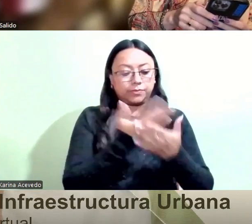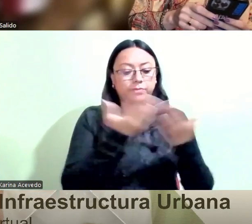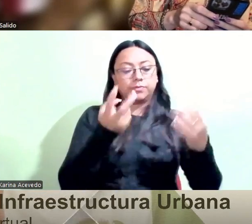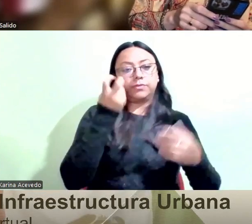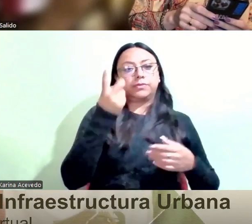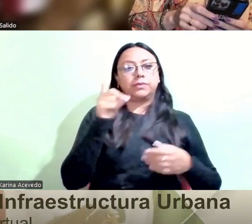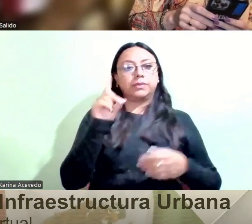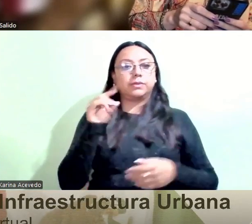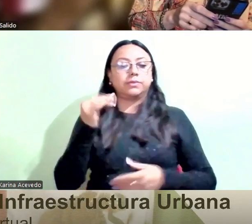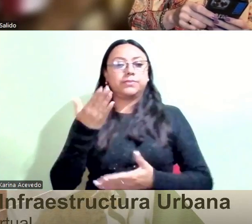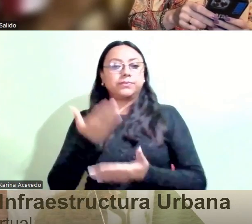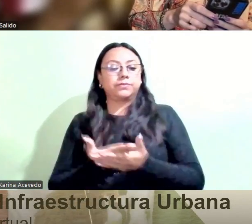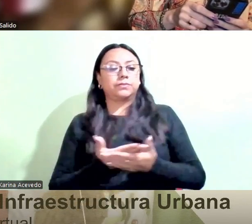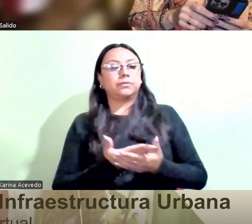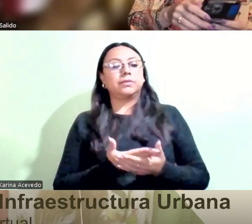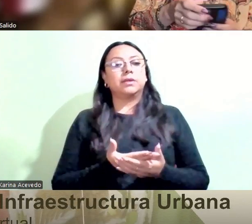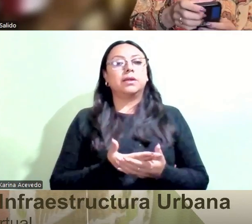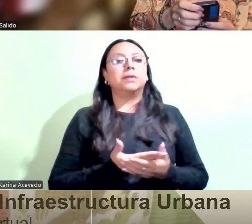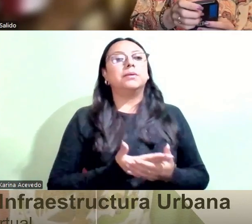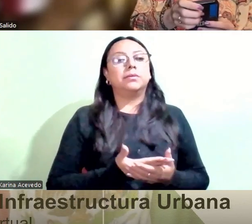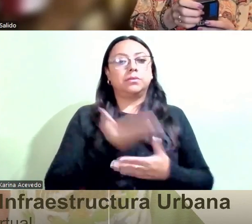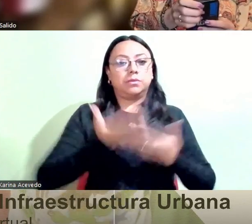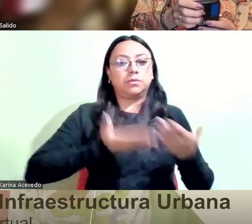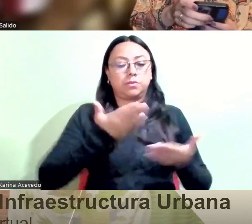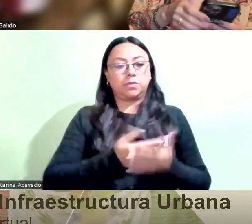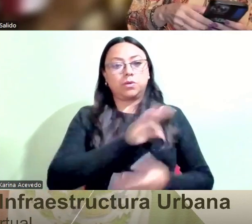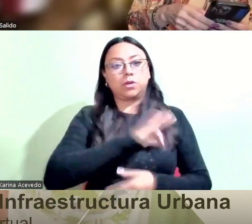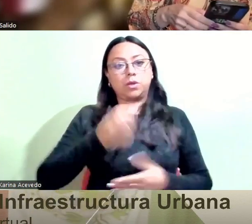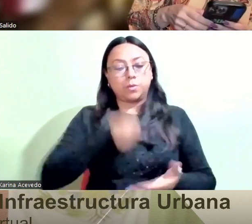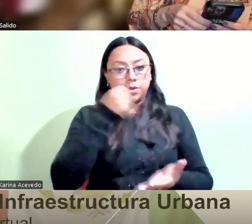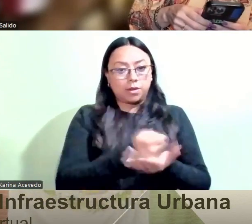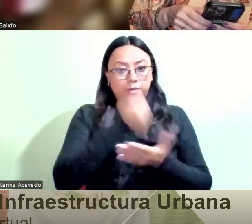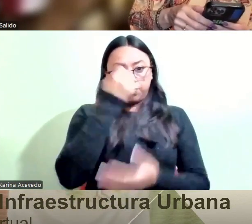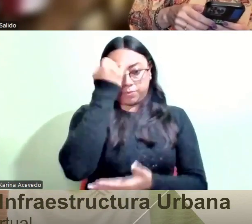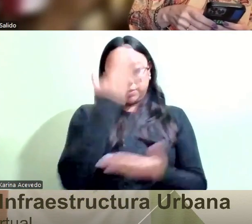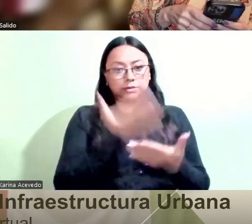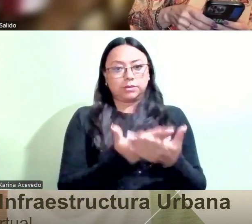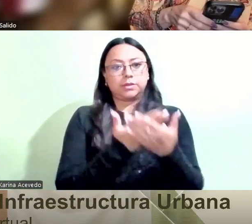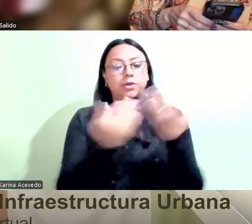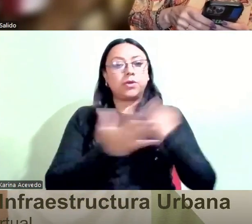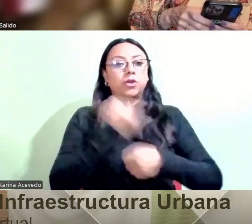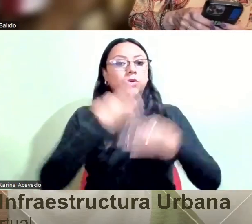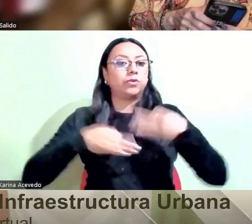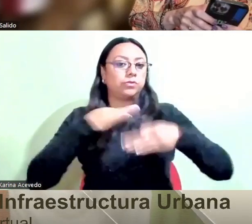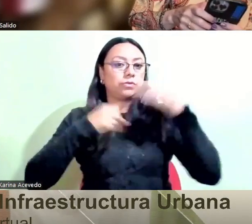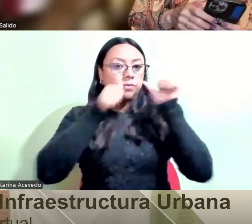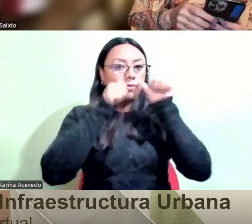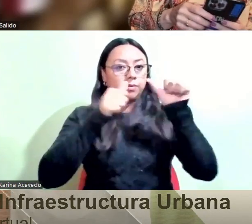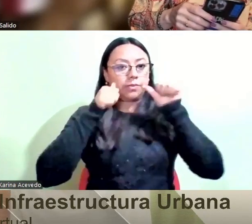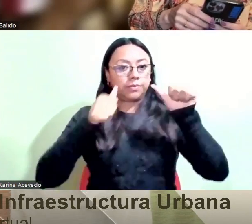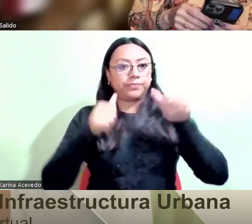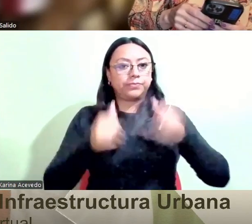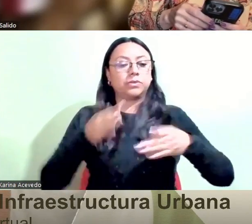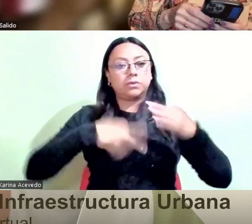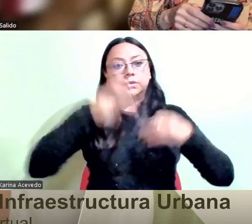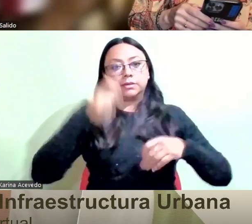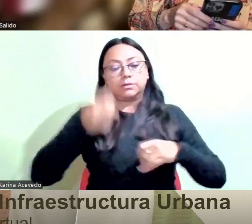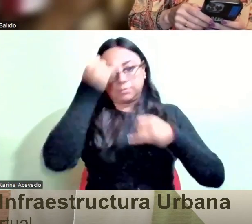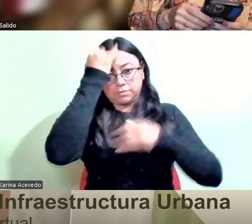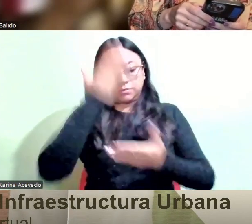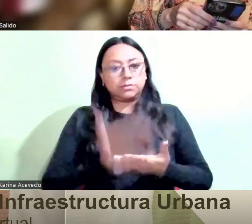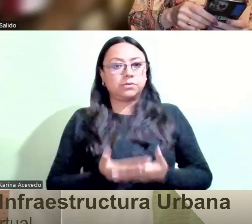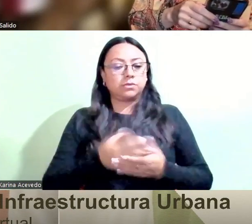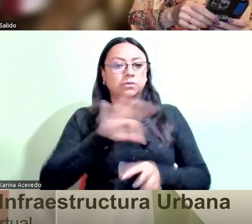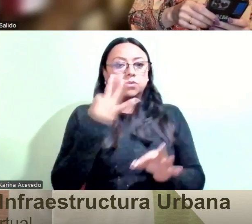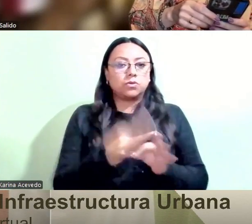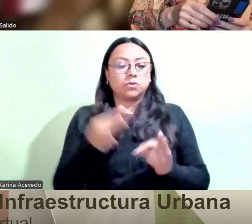a consideración propone la aprobación de la iniciativa planteada en atención a las siguientes consideraciones. Evidentemente, la iniciativa da cumplimiento a los